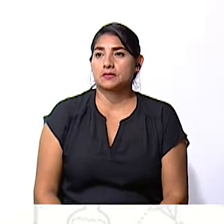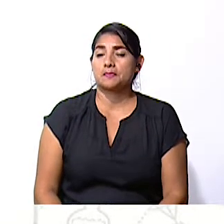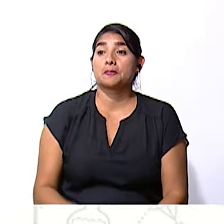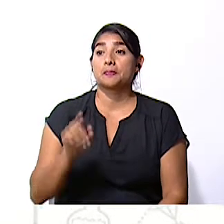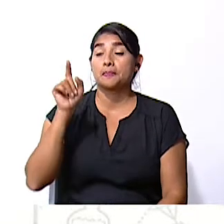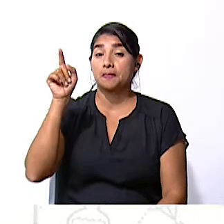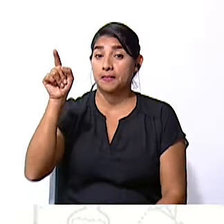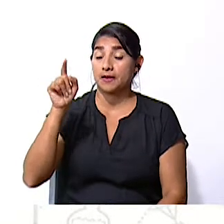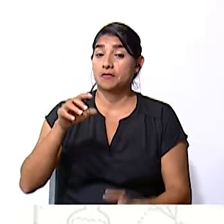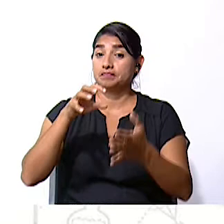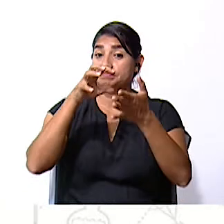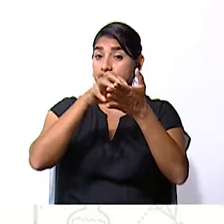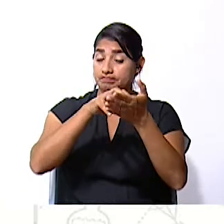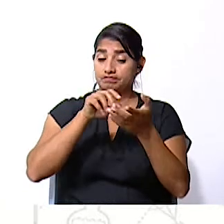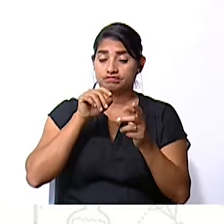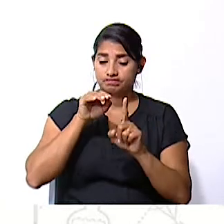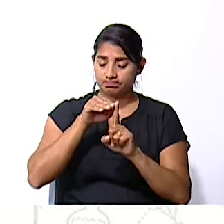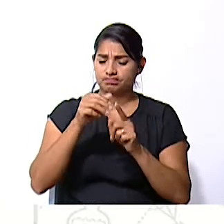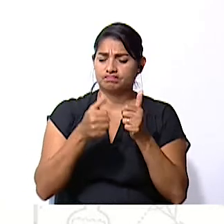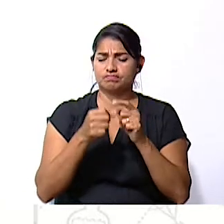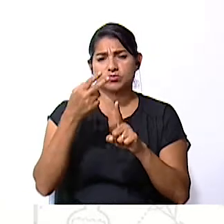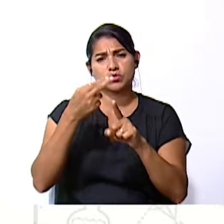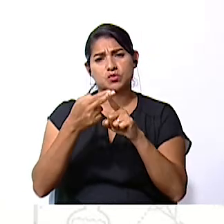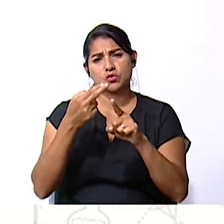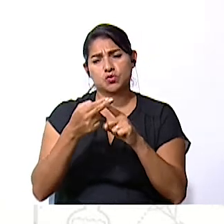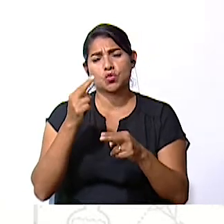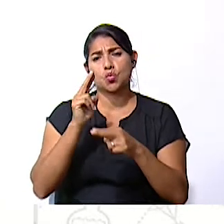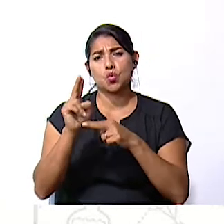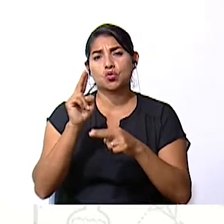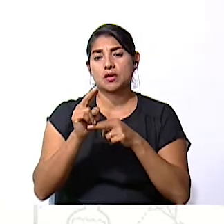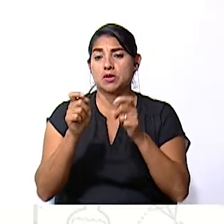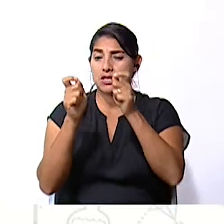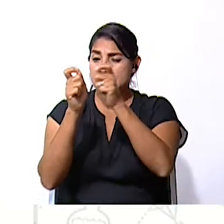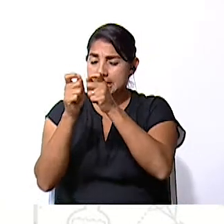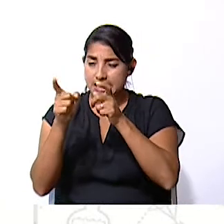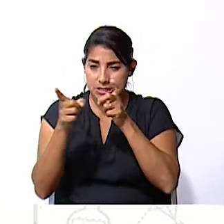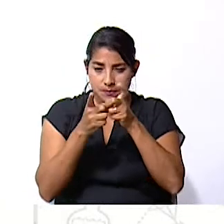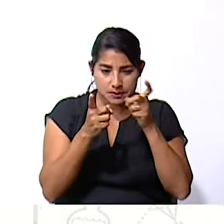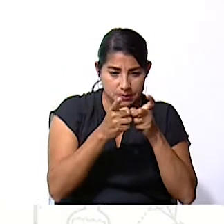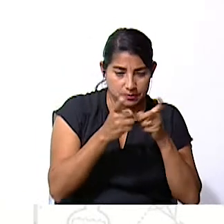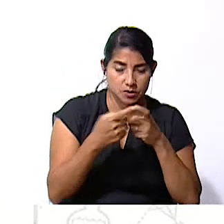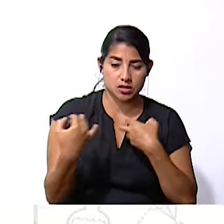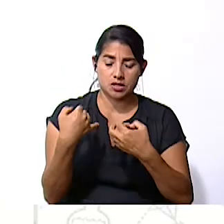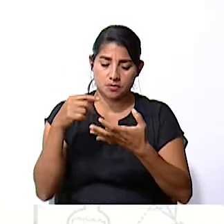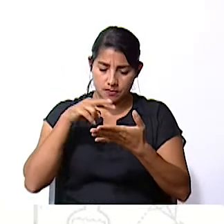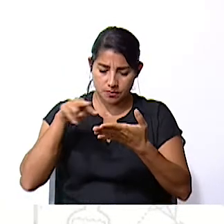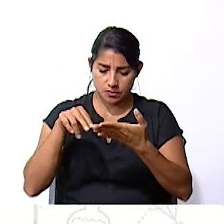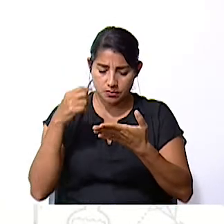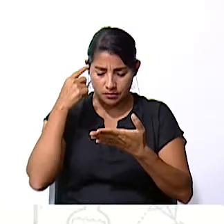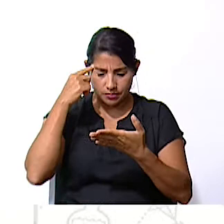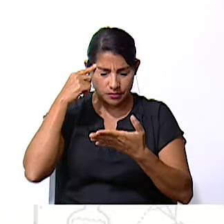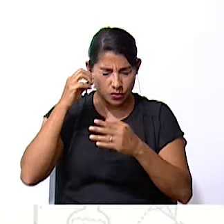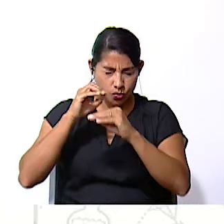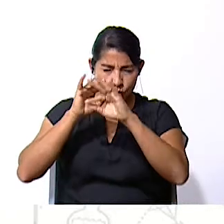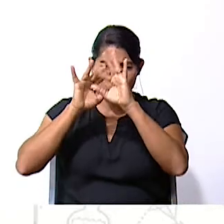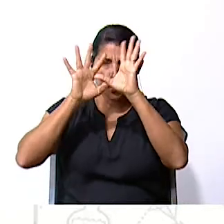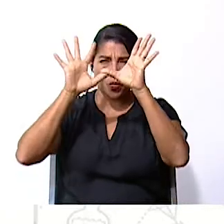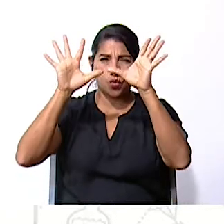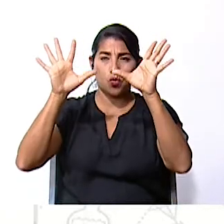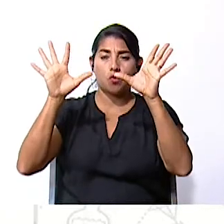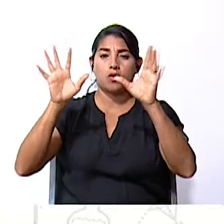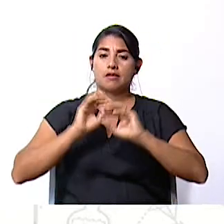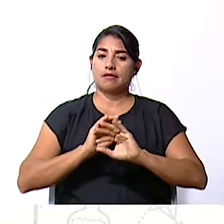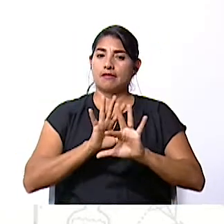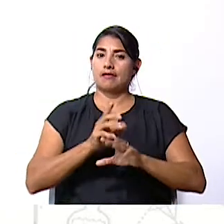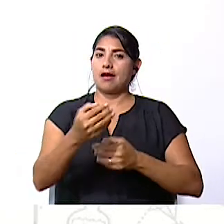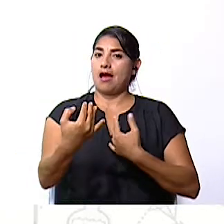Ese tipo de texto, ¿cuál es el nombre? Cuando utiliza detalles fundamentales que nos permiten imaginar claramente